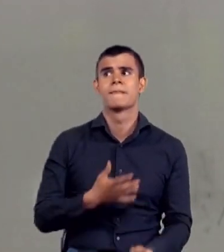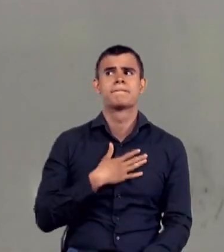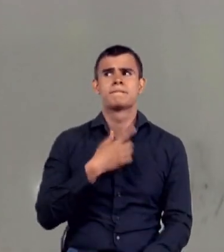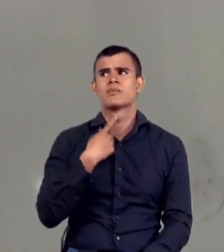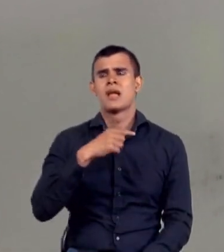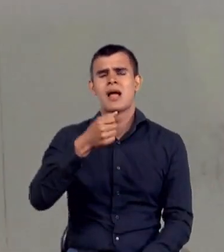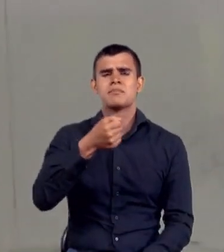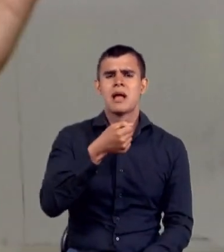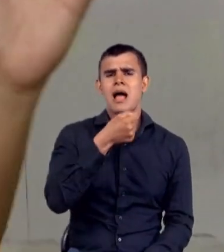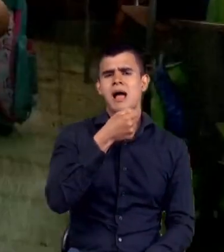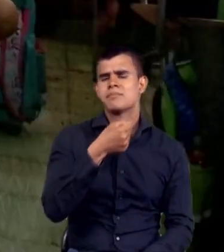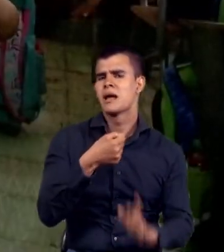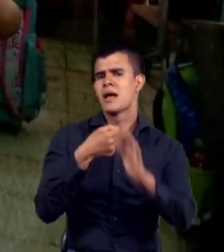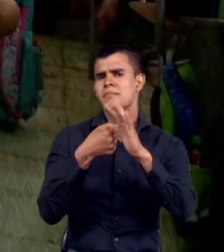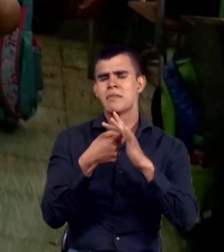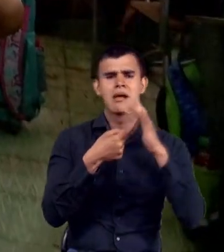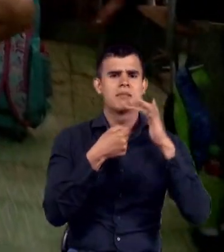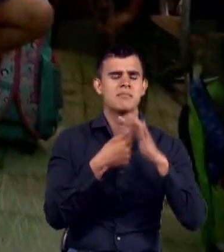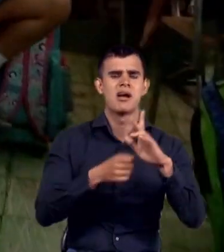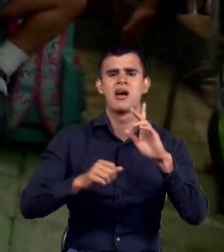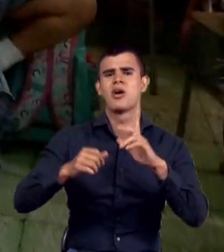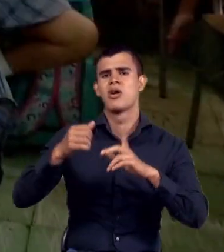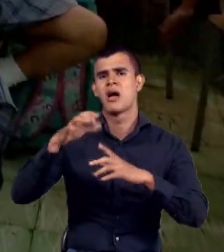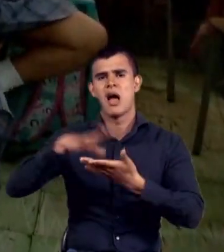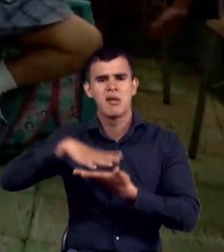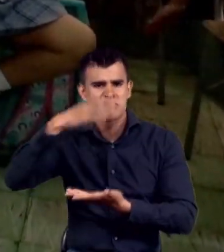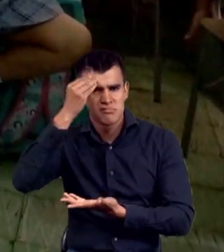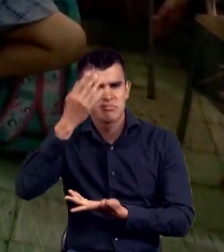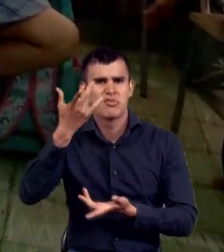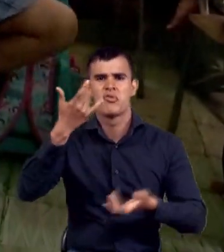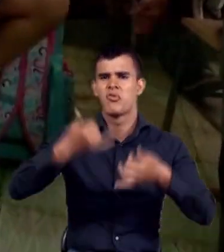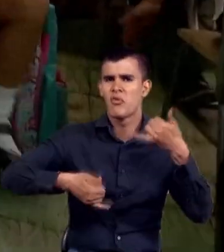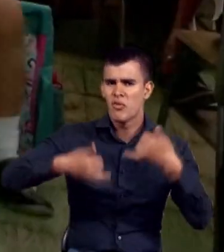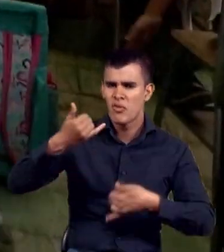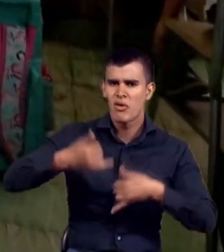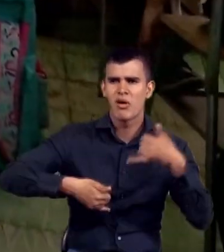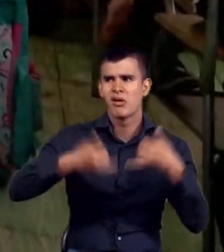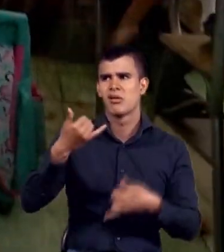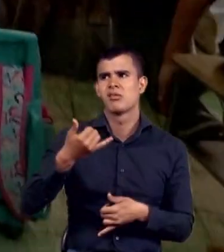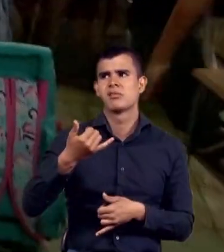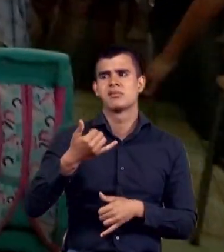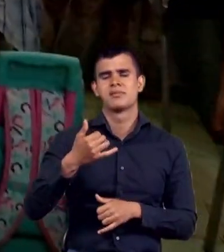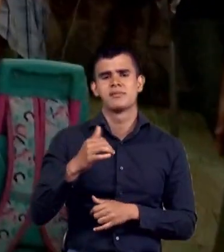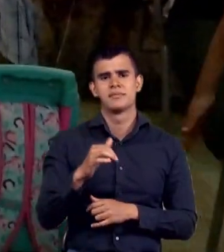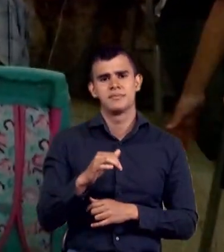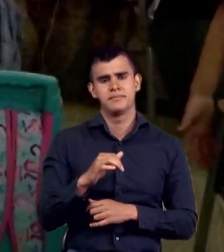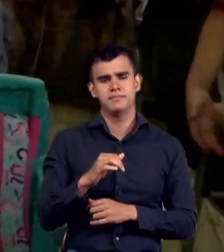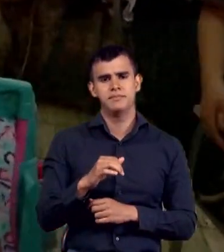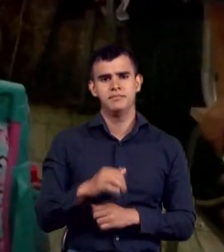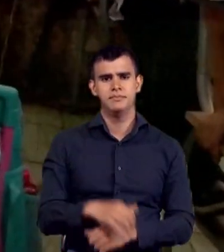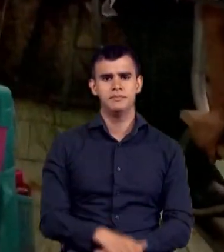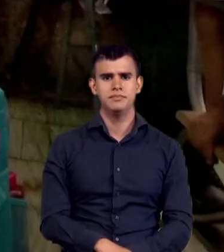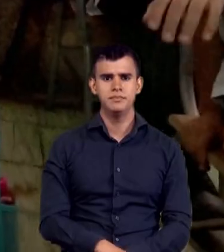hablamos y muchas cosas más. Cantamos, cuando aprendemos todos, cuando jugamos.